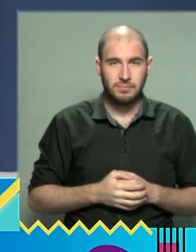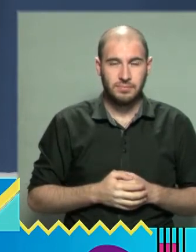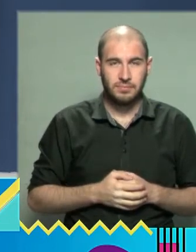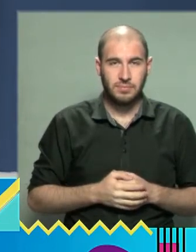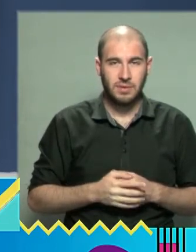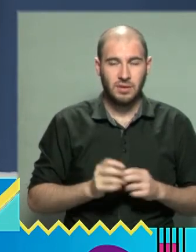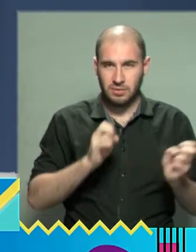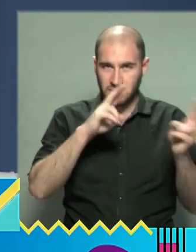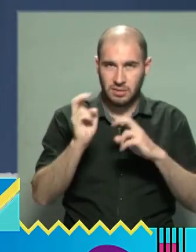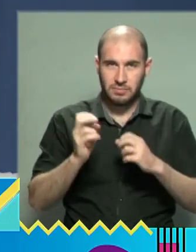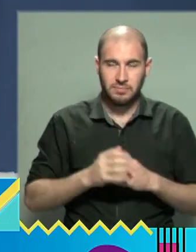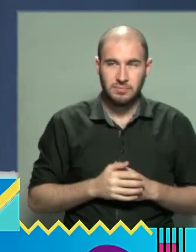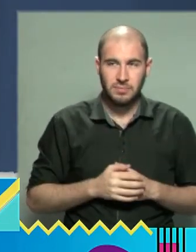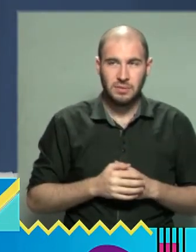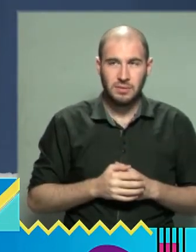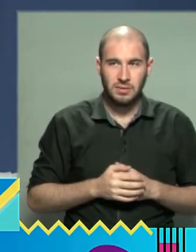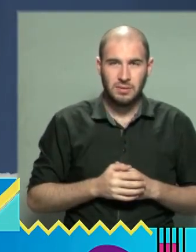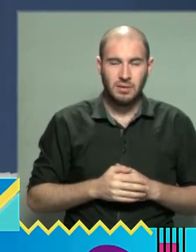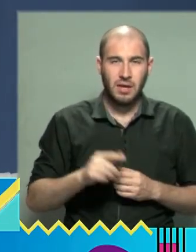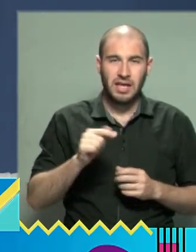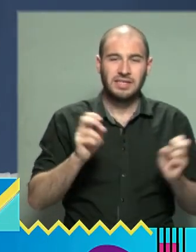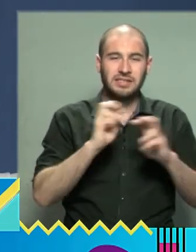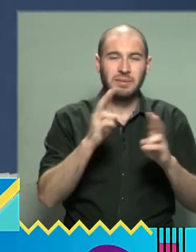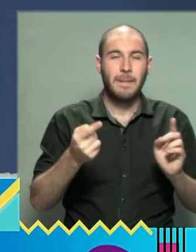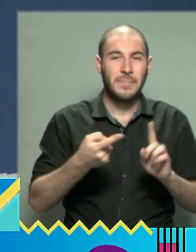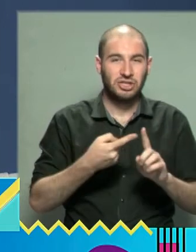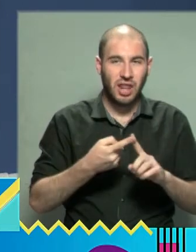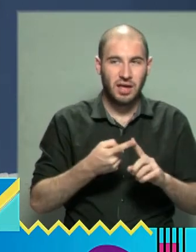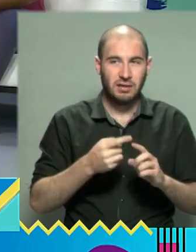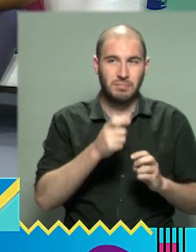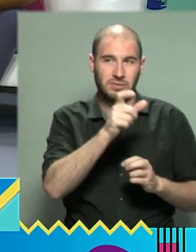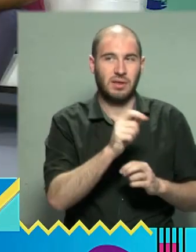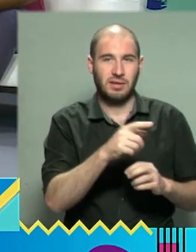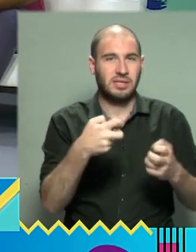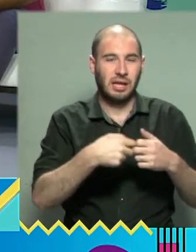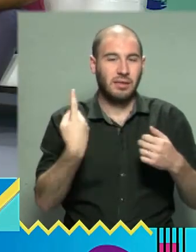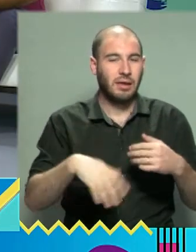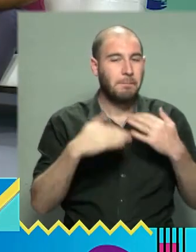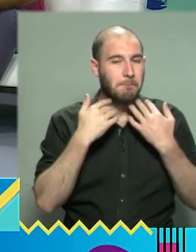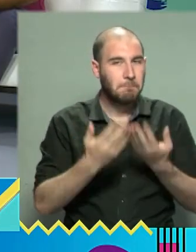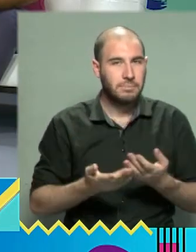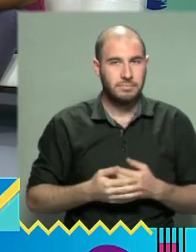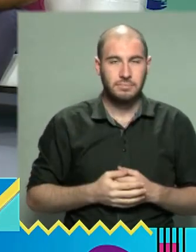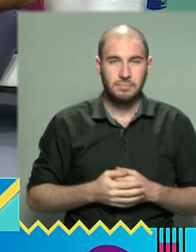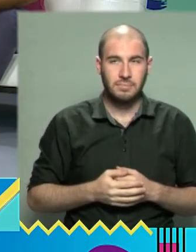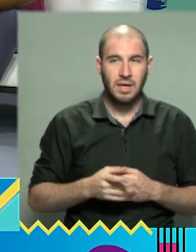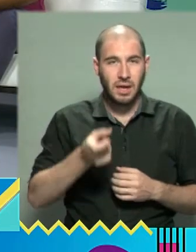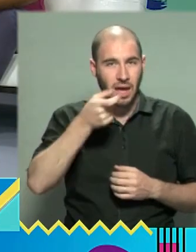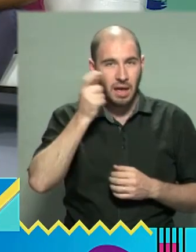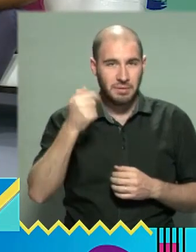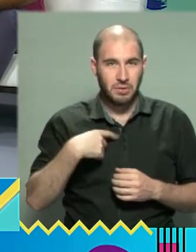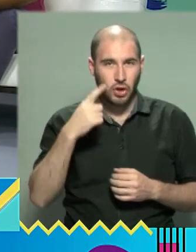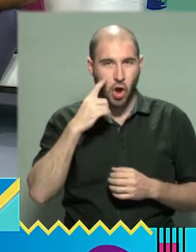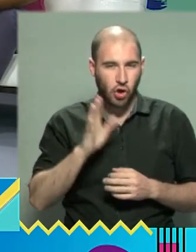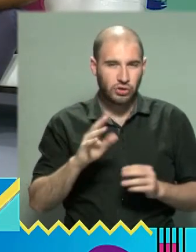Por otro lado, digamos, el término de eso, ya te digo, es una cuestión personal que le pasó a alguien que no sé de qué gremio es. En mi experiencia no he